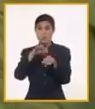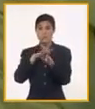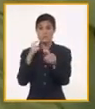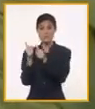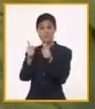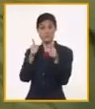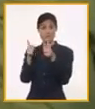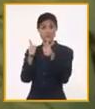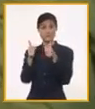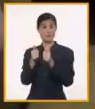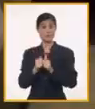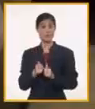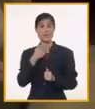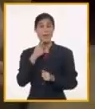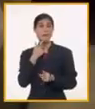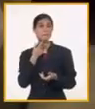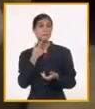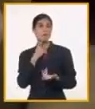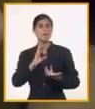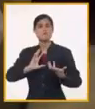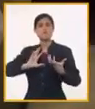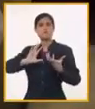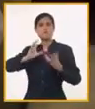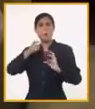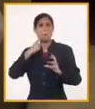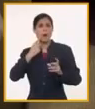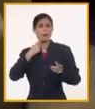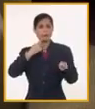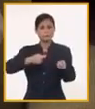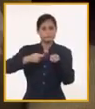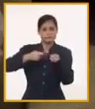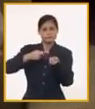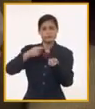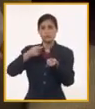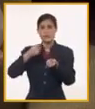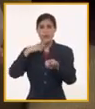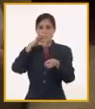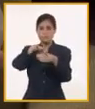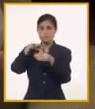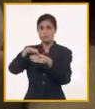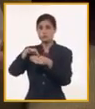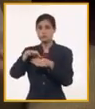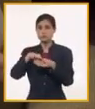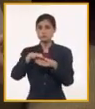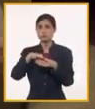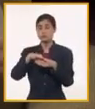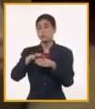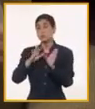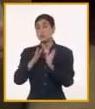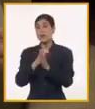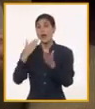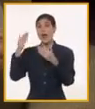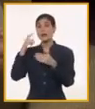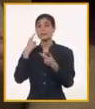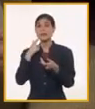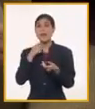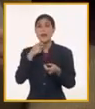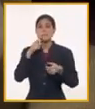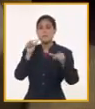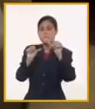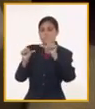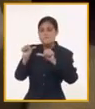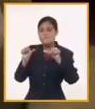rendimientos agrícolas fueron en aquellos momentos el fertilizante no era